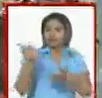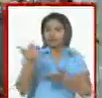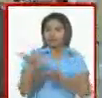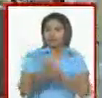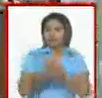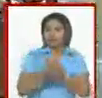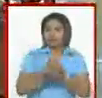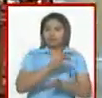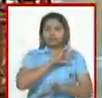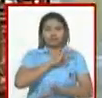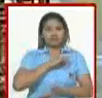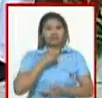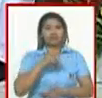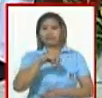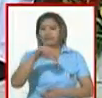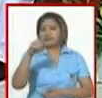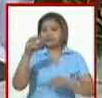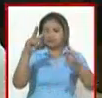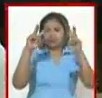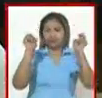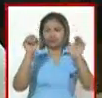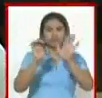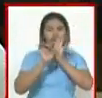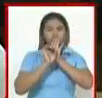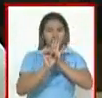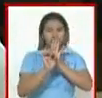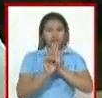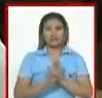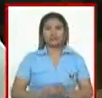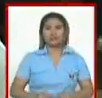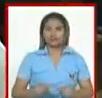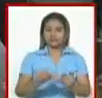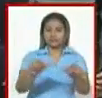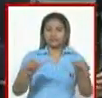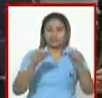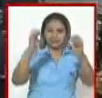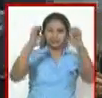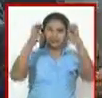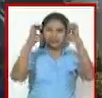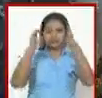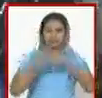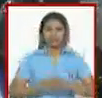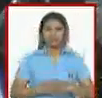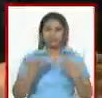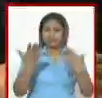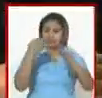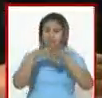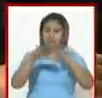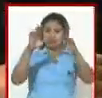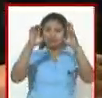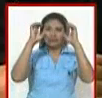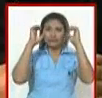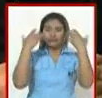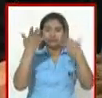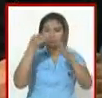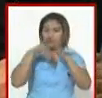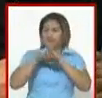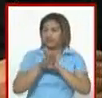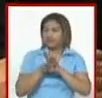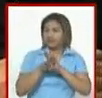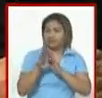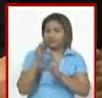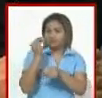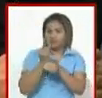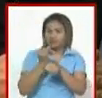del diezmo sino también evitar otros temas como por ejemplo en el ámbito educativo que se está metiendo en educación ya se está metiendo